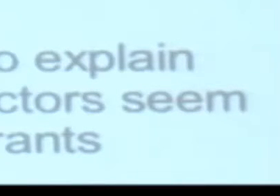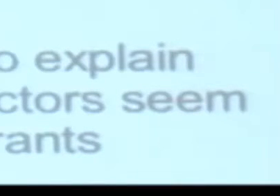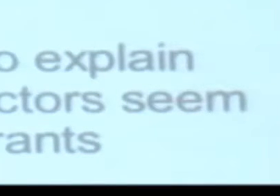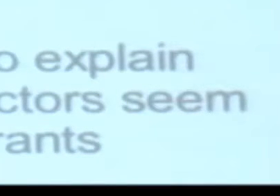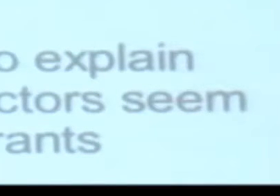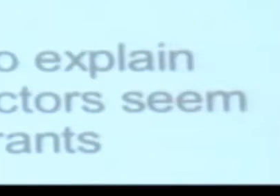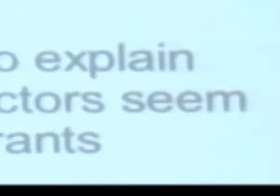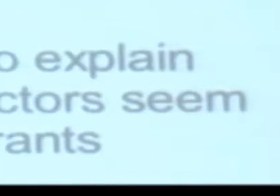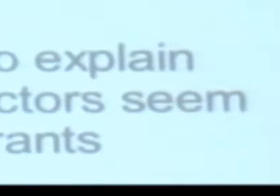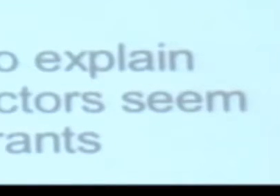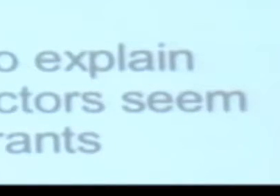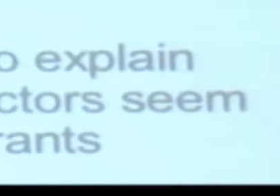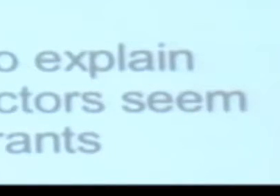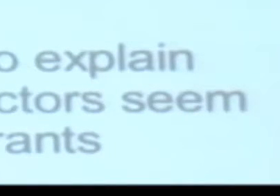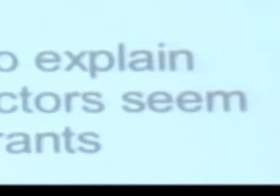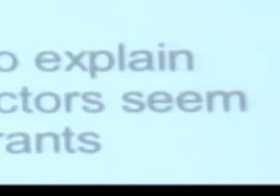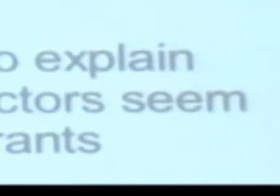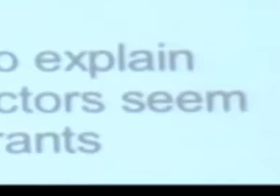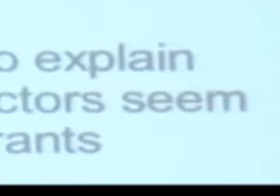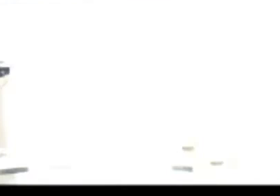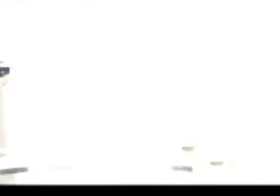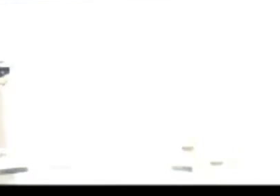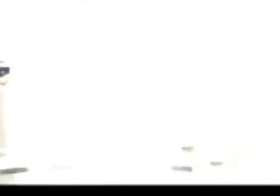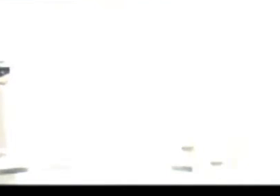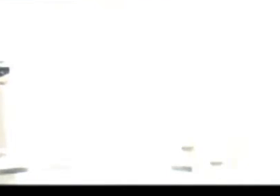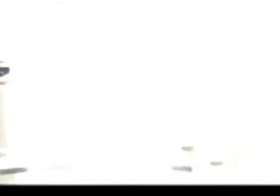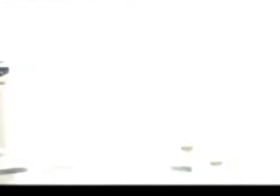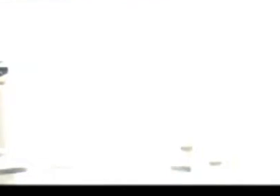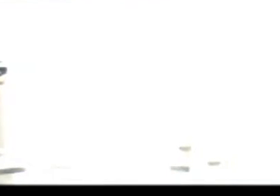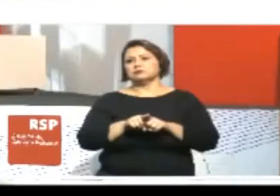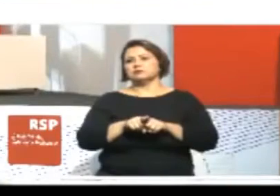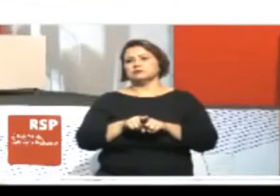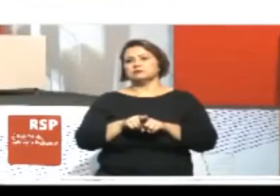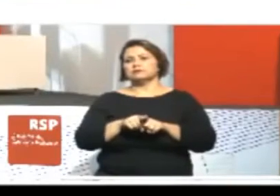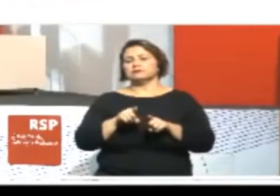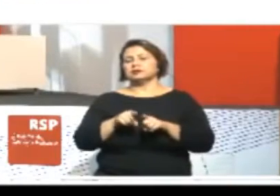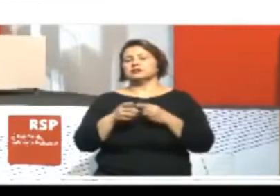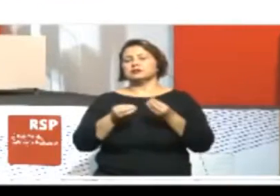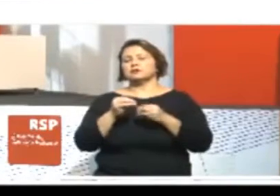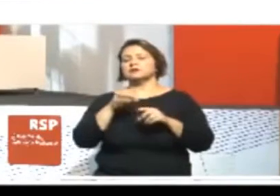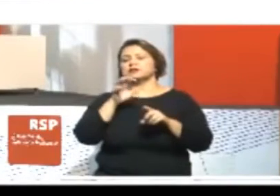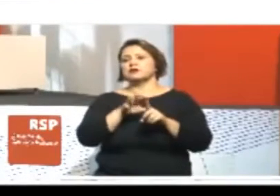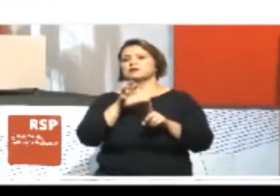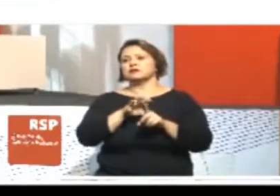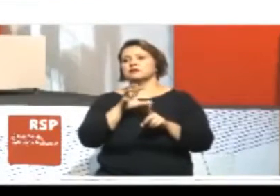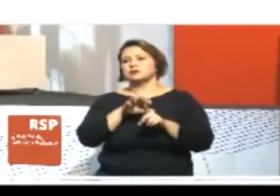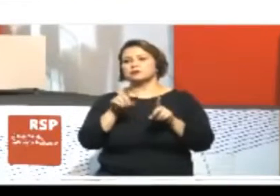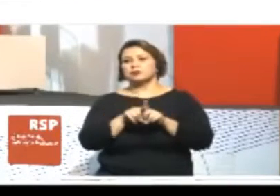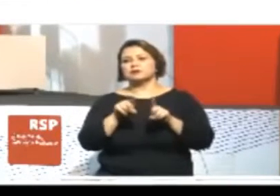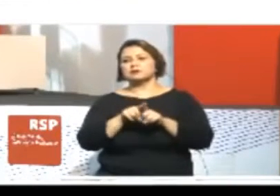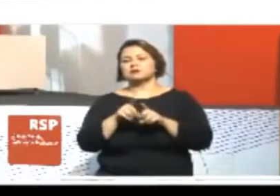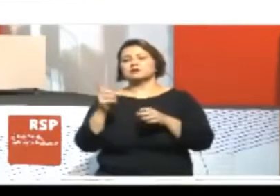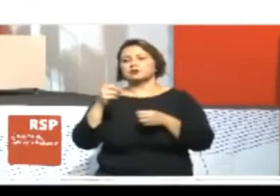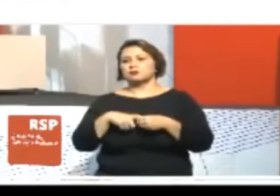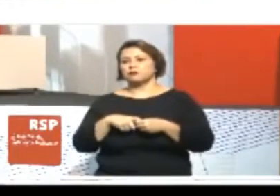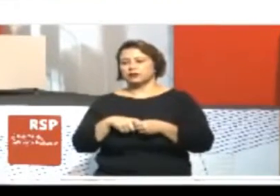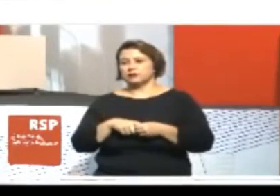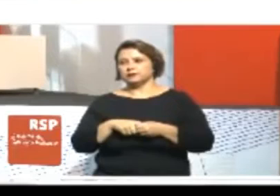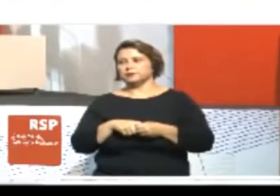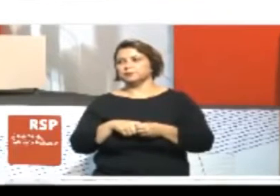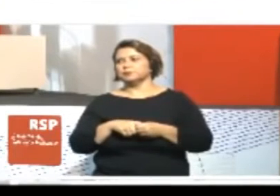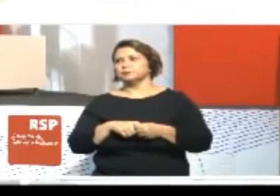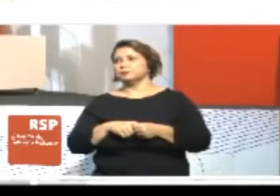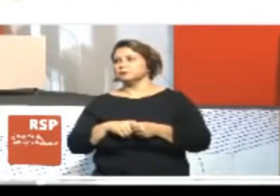obtener convenios. ¿Qué quiere decir? Que factores políticos también influyen en la obtención de convenios. Bueno, ahora que ya